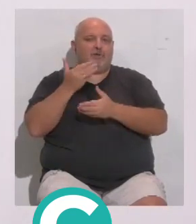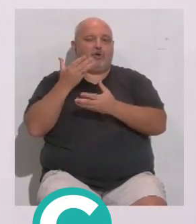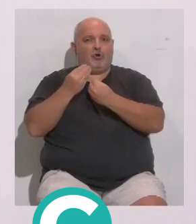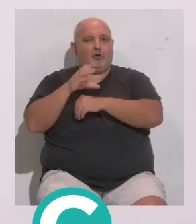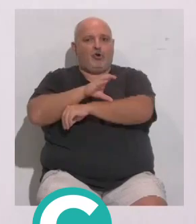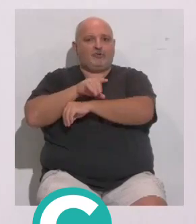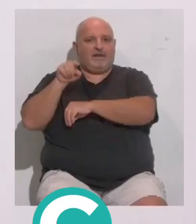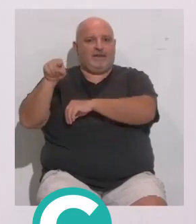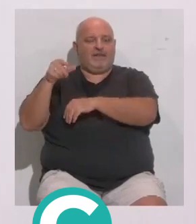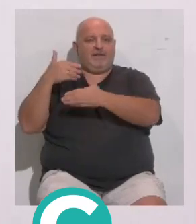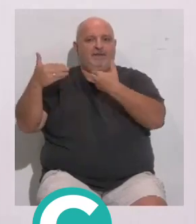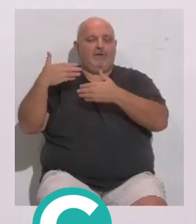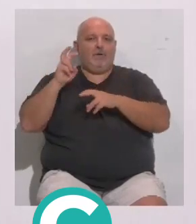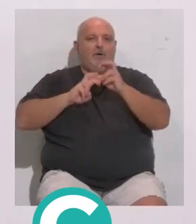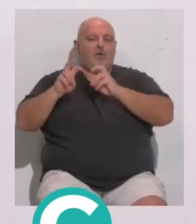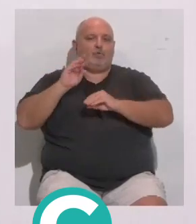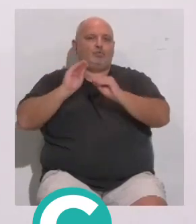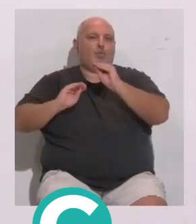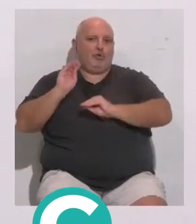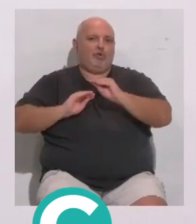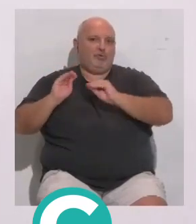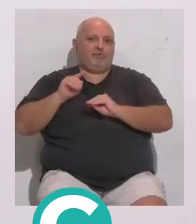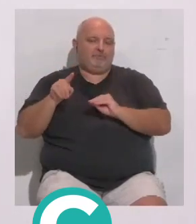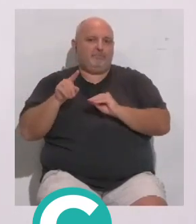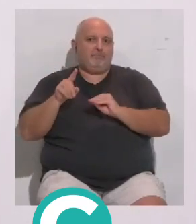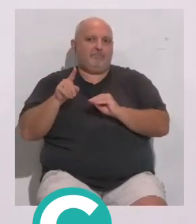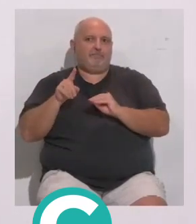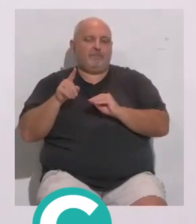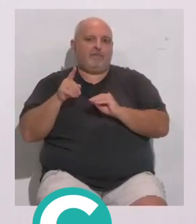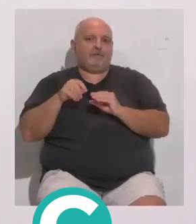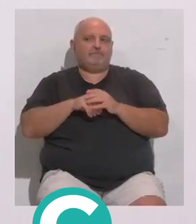consejería para buscarle una solución que sea más